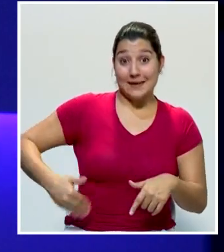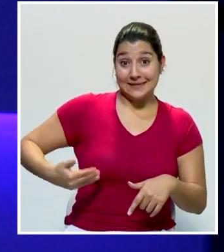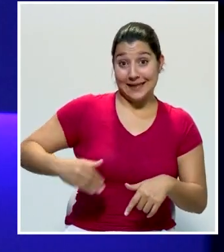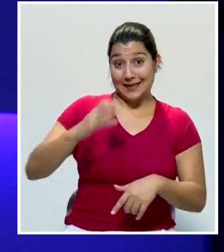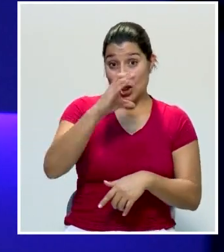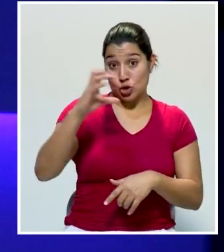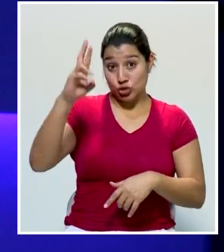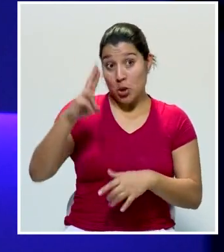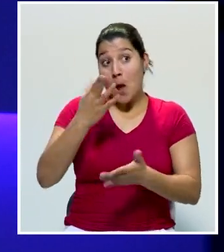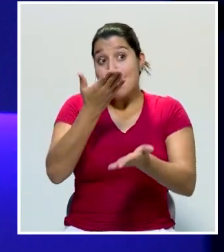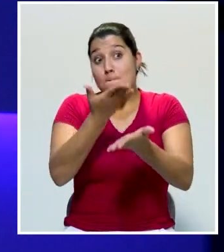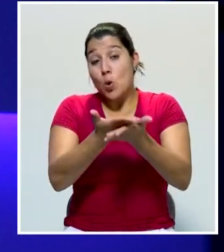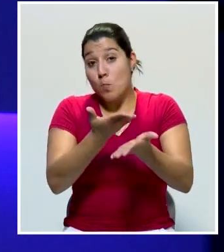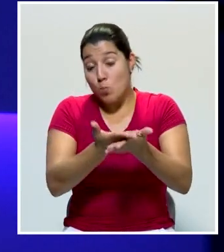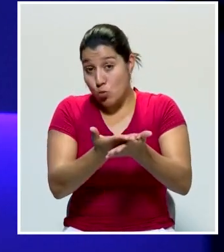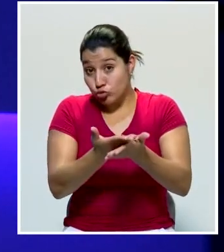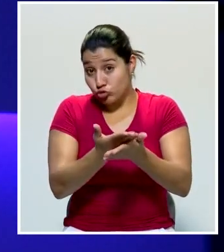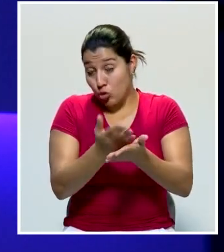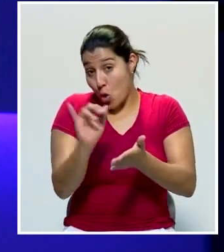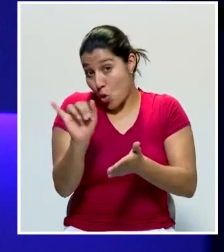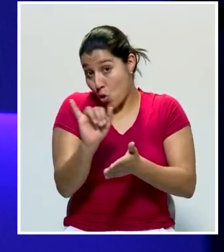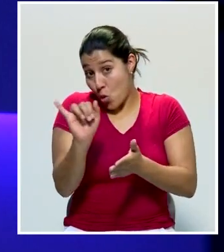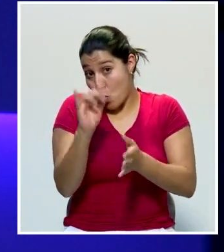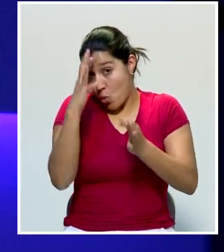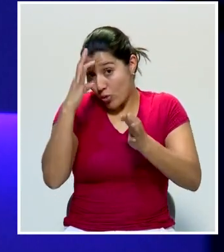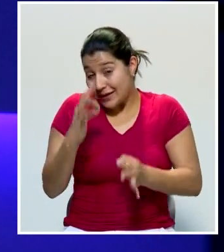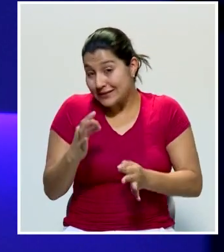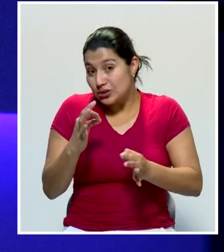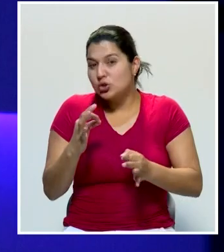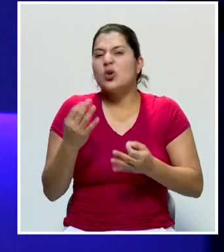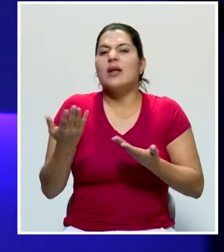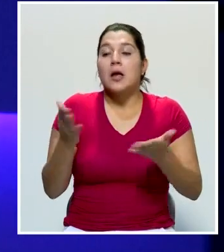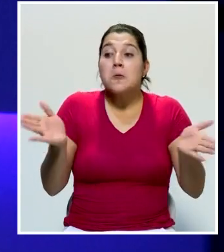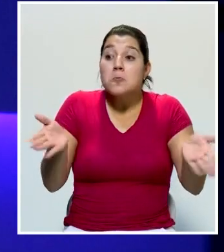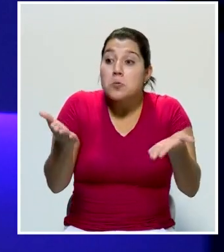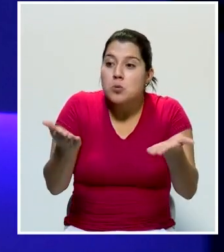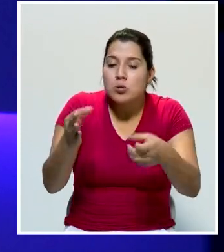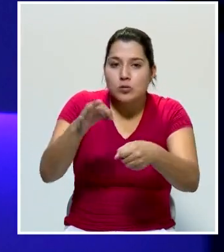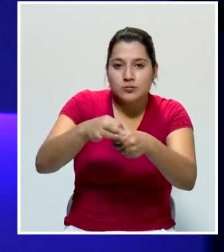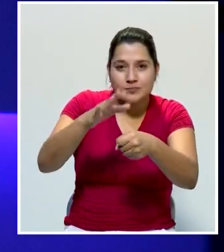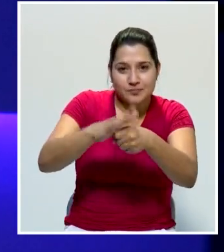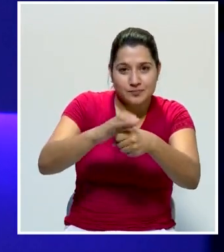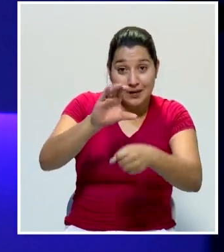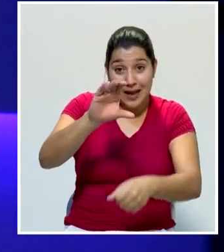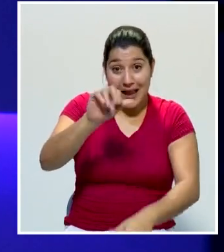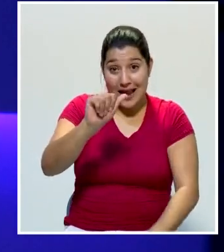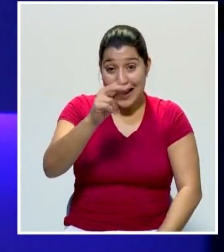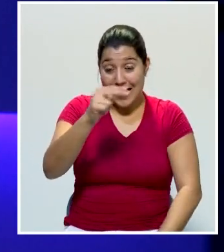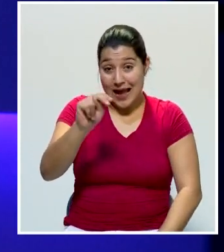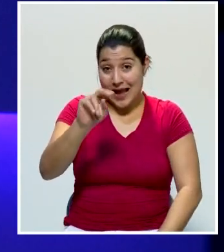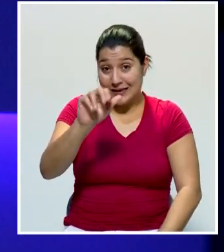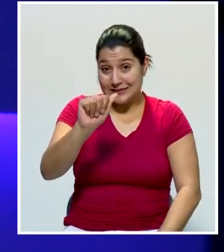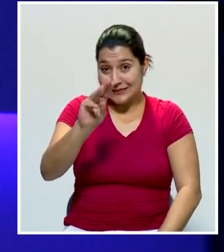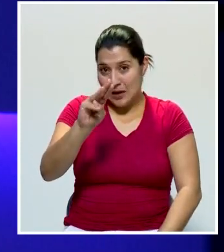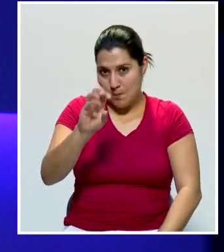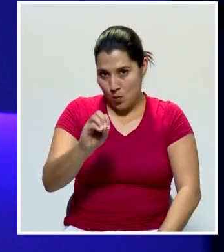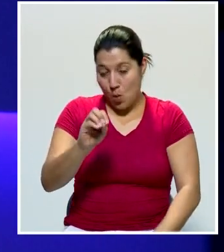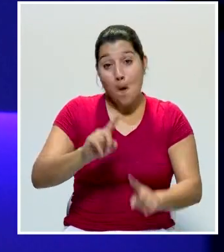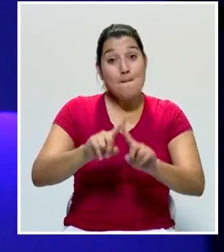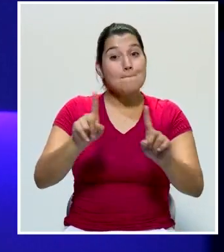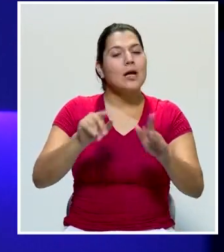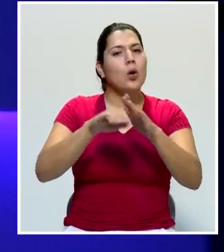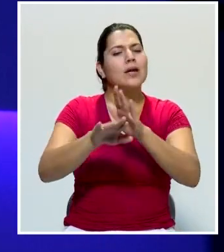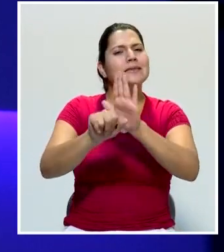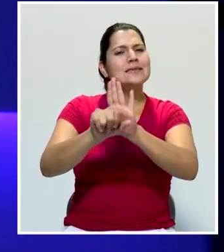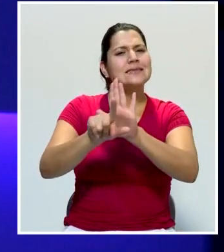reactivar la economía, impulsar el cultivo del cáñamo. Sin embargo, en la corriente legislativa ya hay un